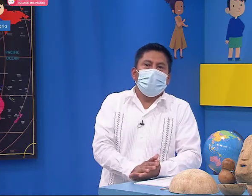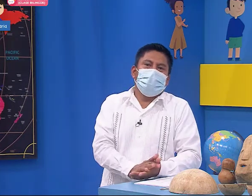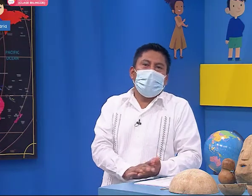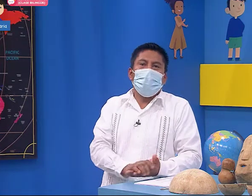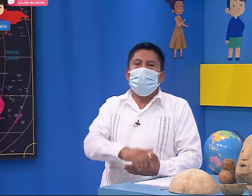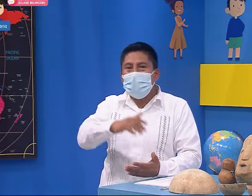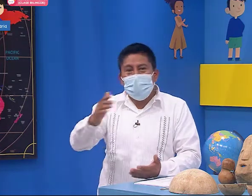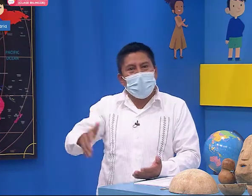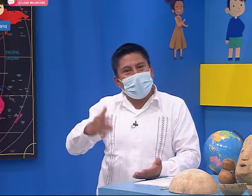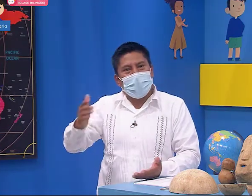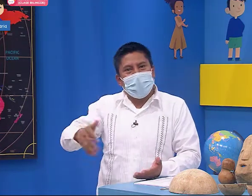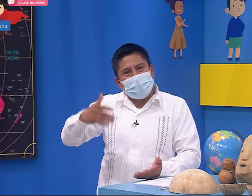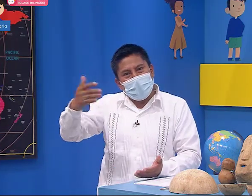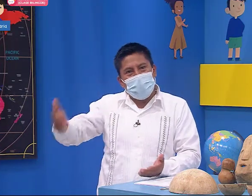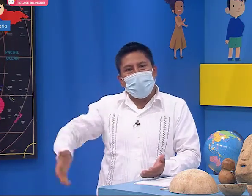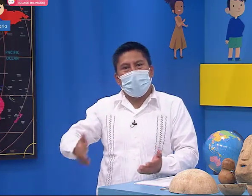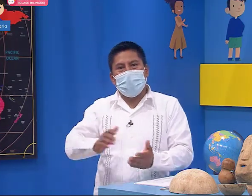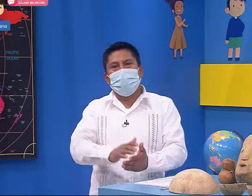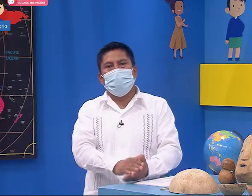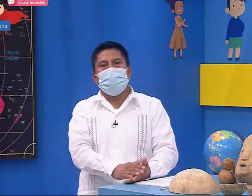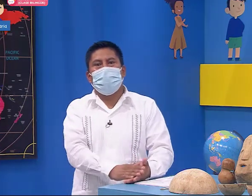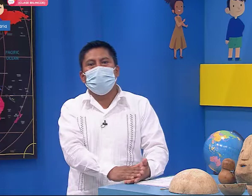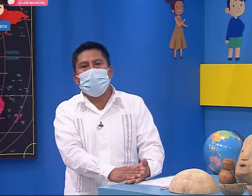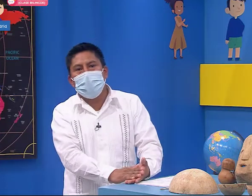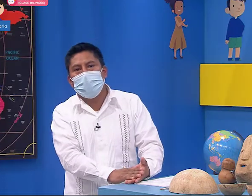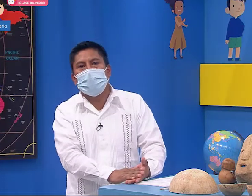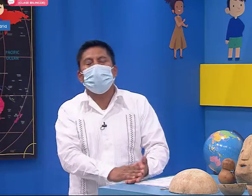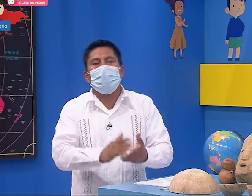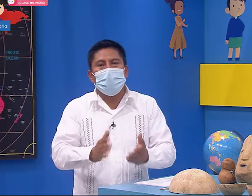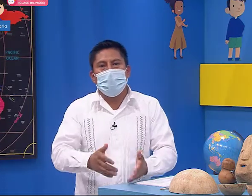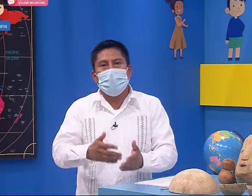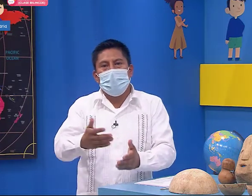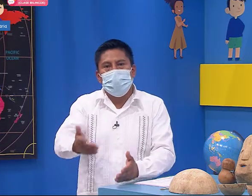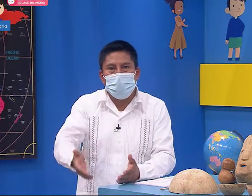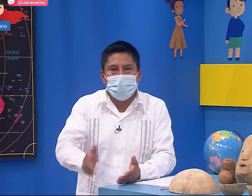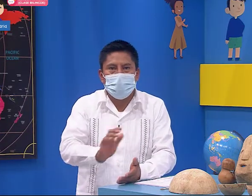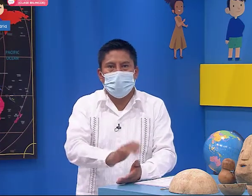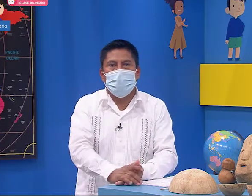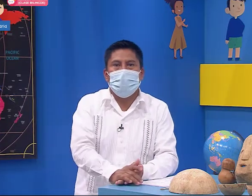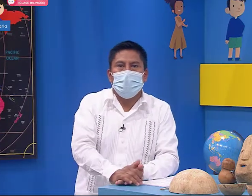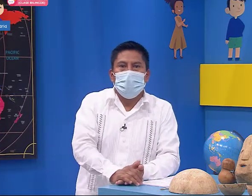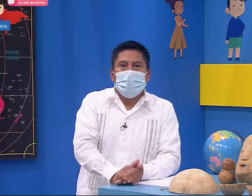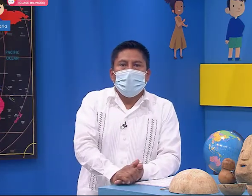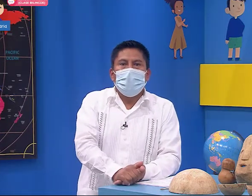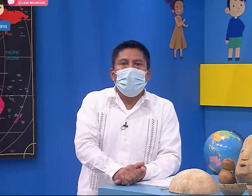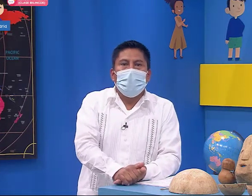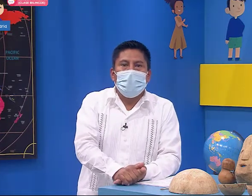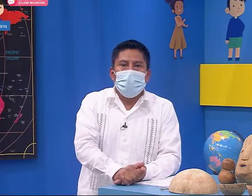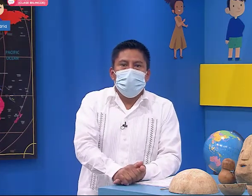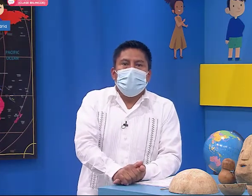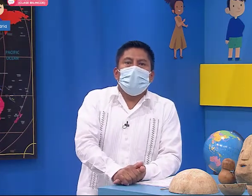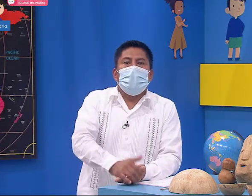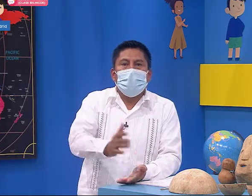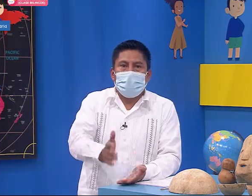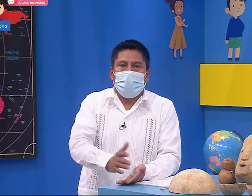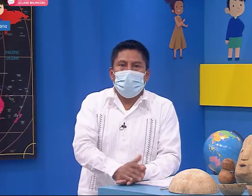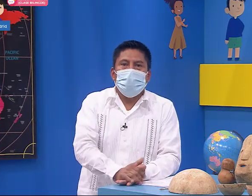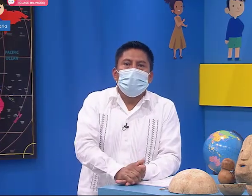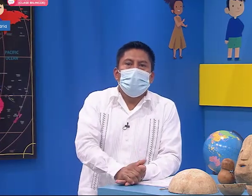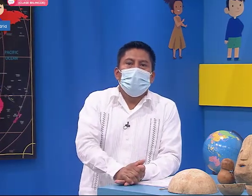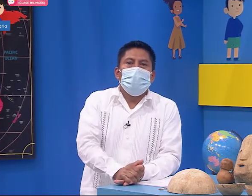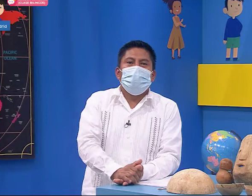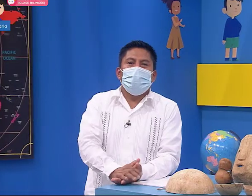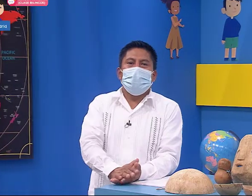que dano millonina, dando hokes, dano millonia, ñon gistini, que maha, rumaha